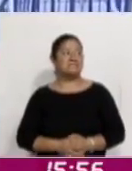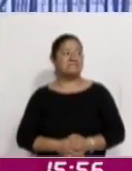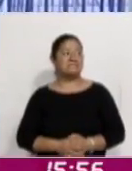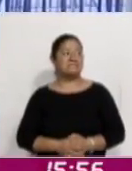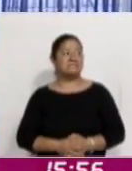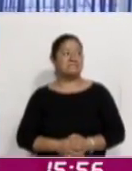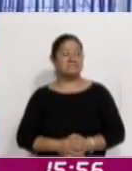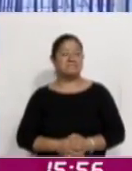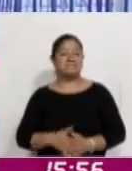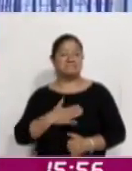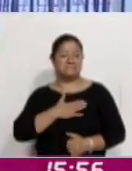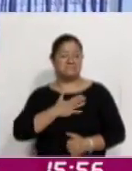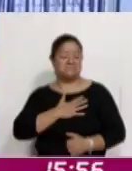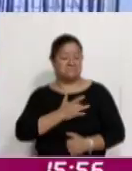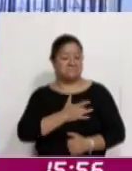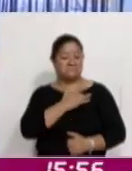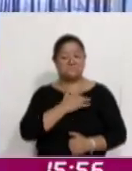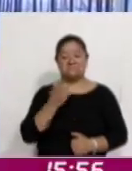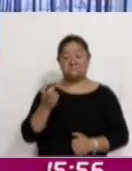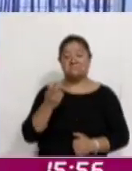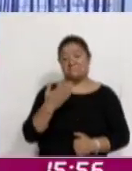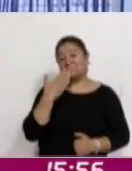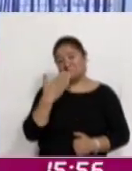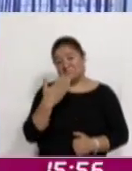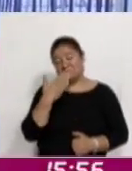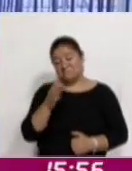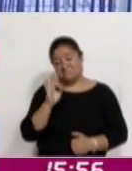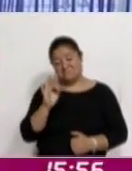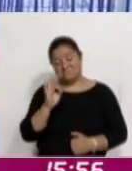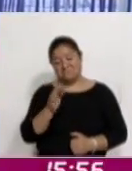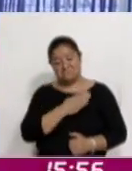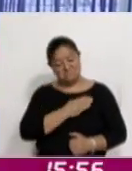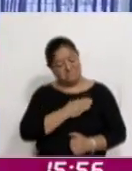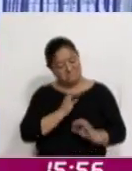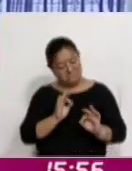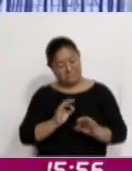me parece una buena acción, ya que